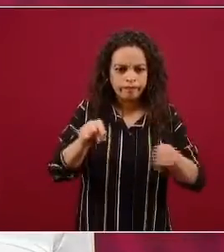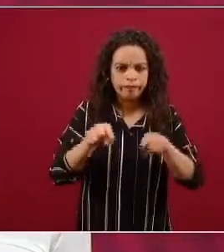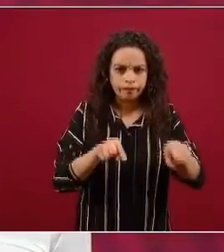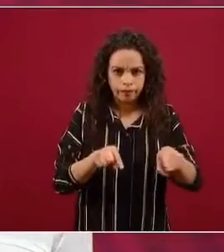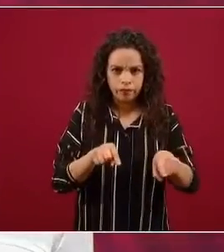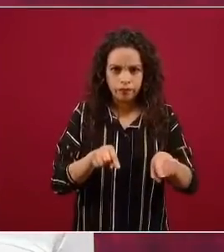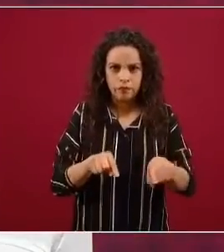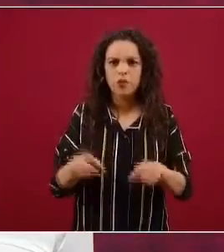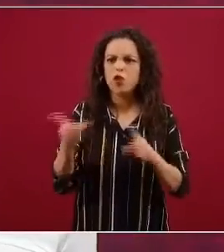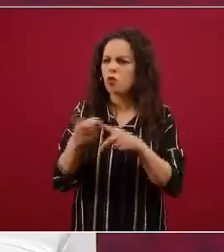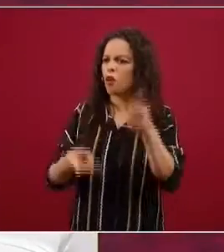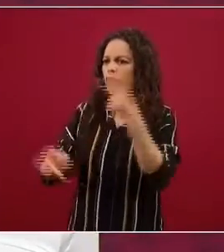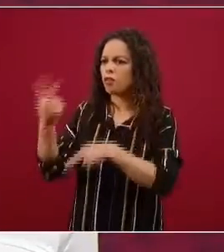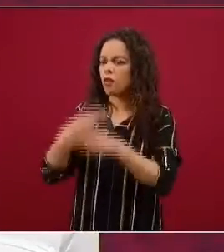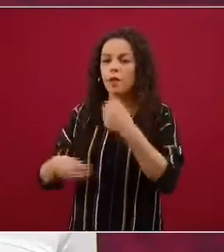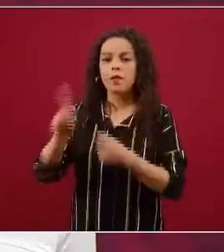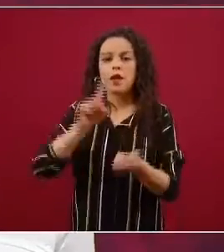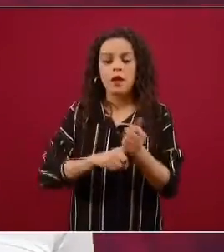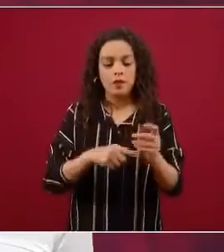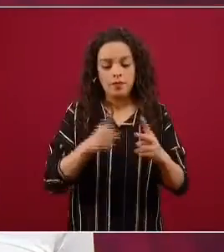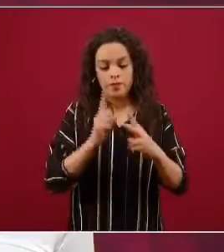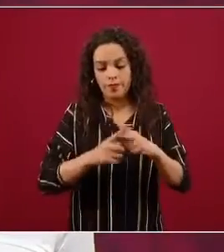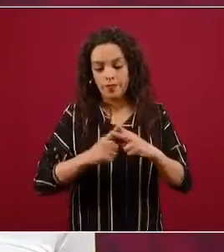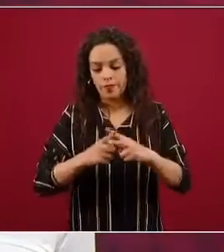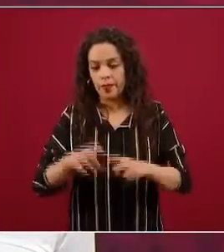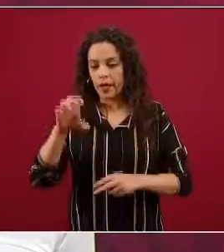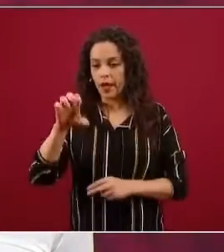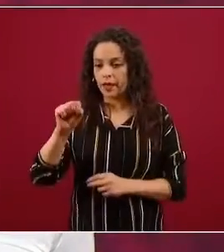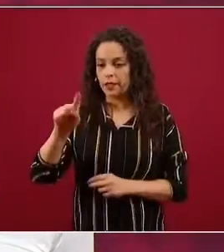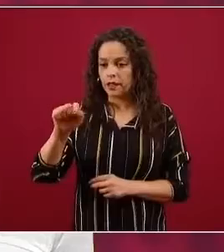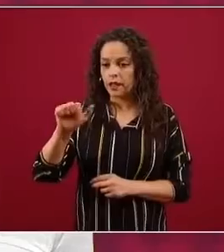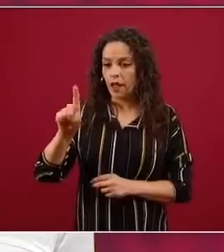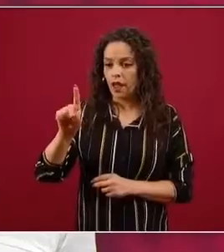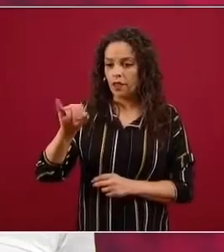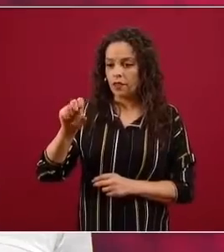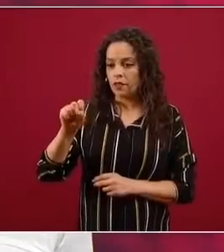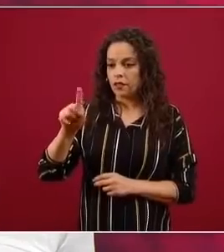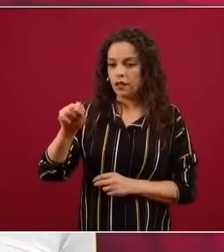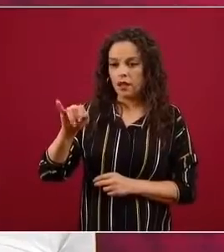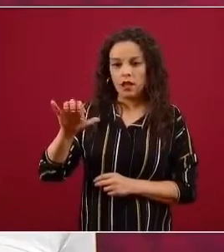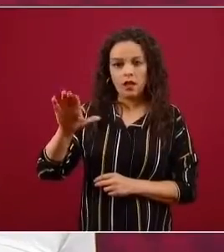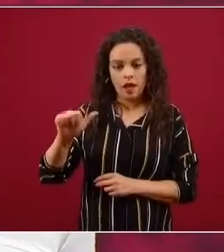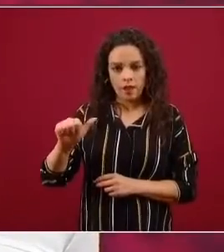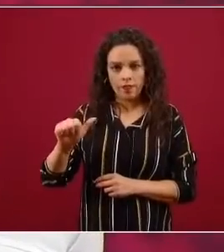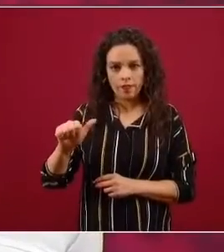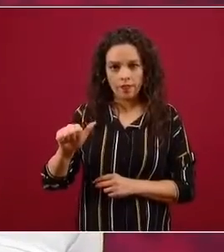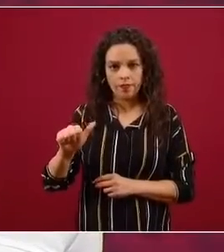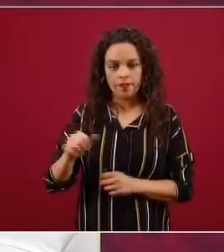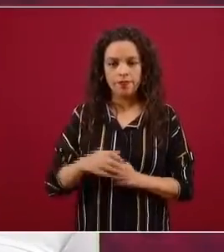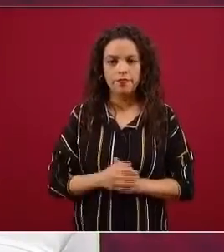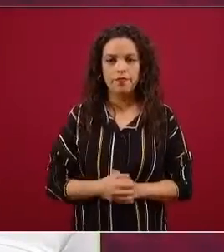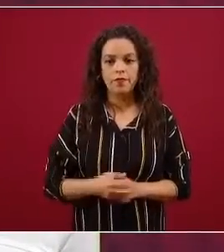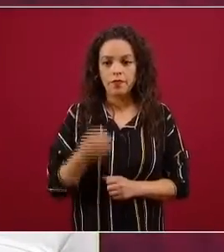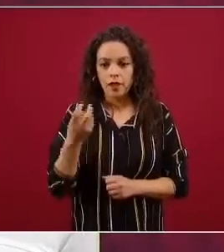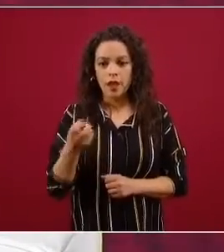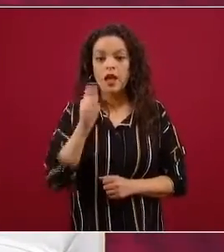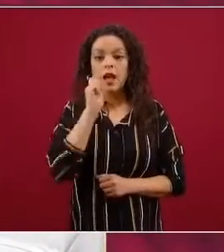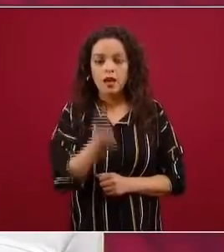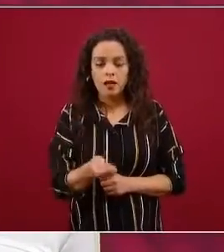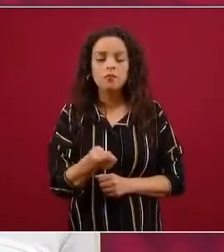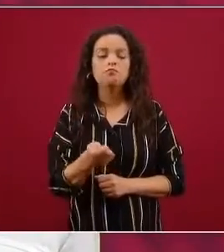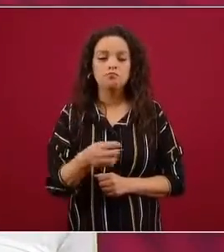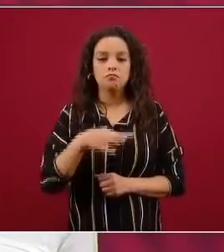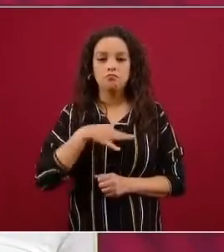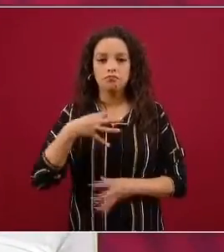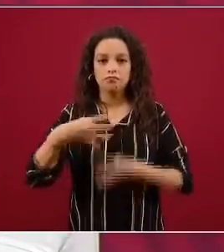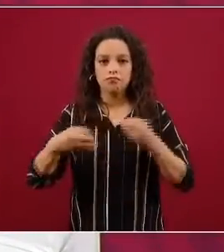proceden de la estadística, es decir, de la identificación numérica de los fenómenos. En este caso, ¿cuál es el fenómeno? La pandemia de COVID.